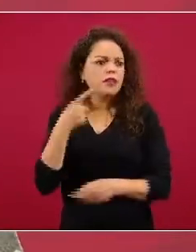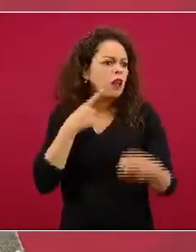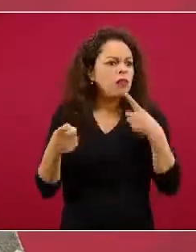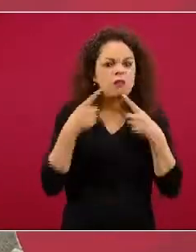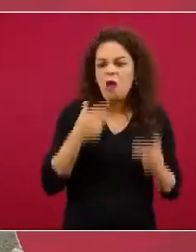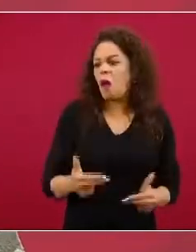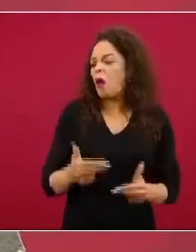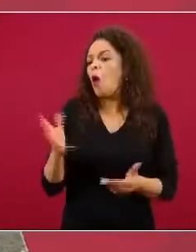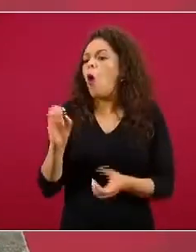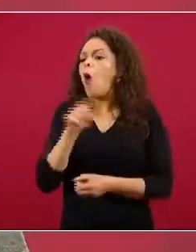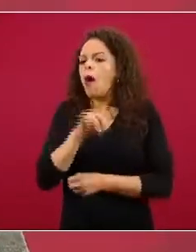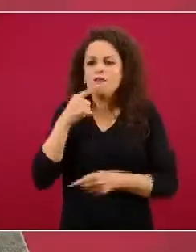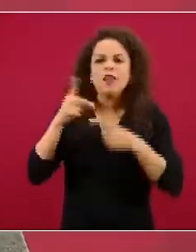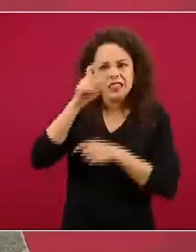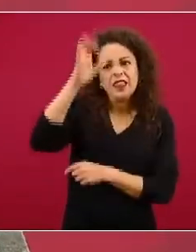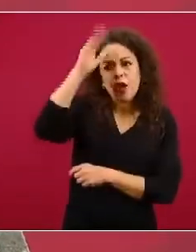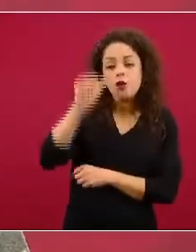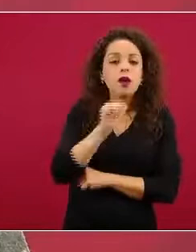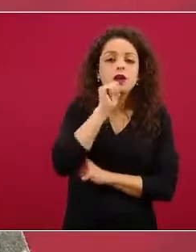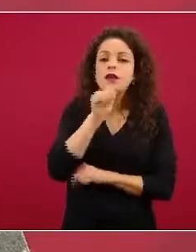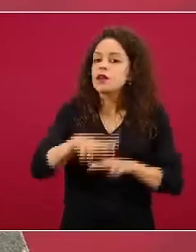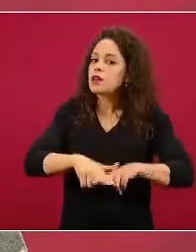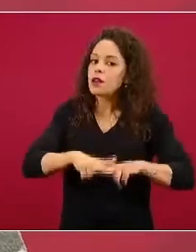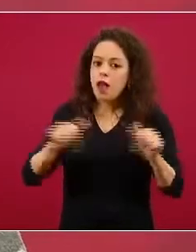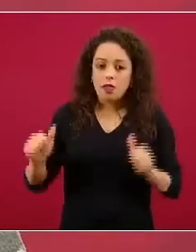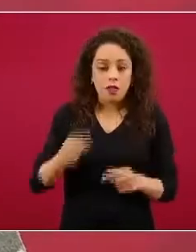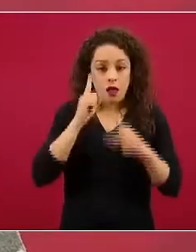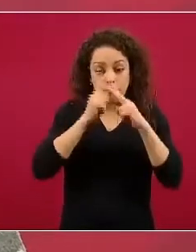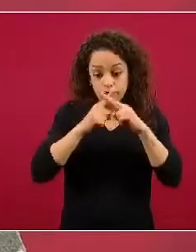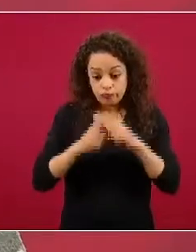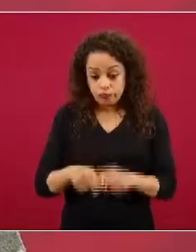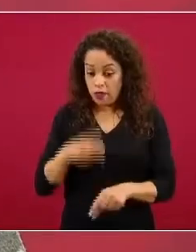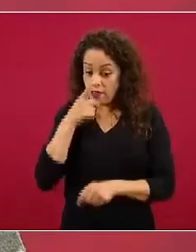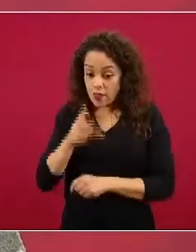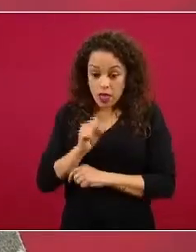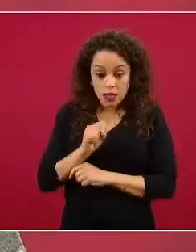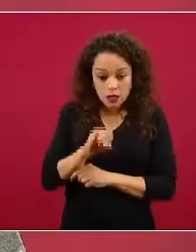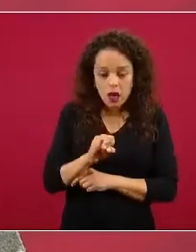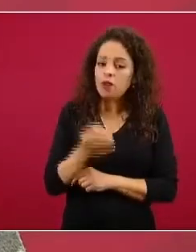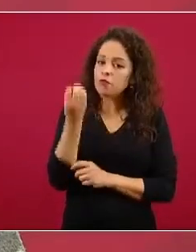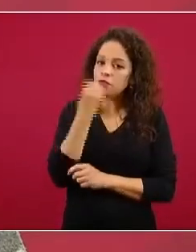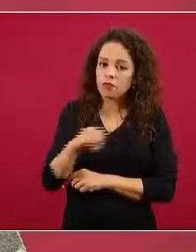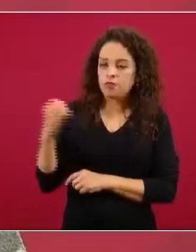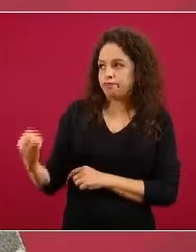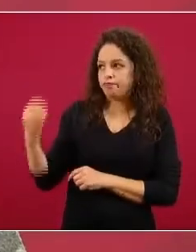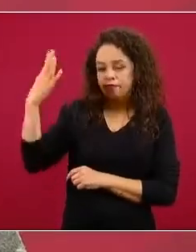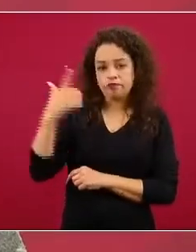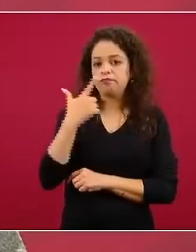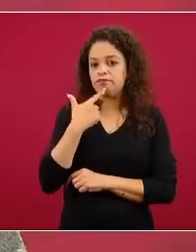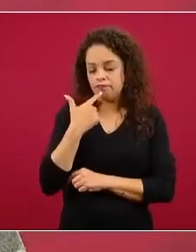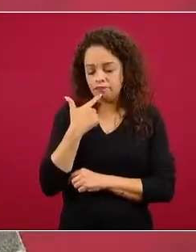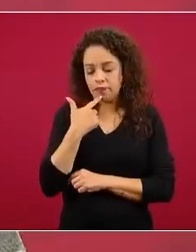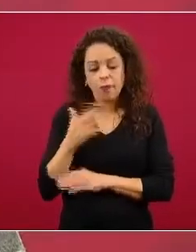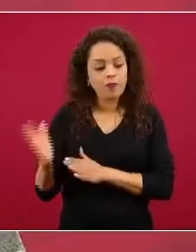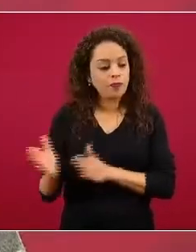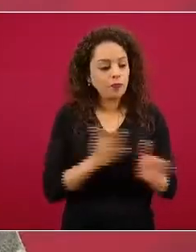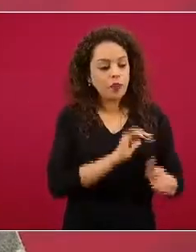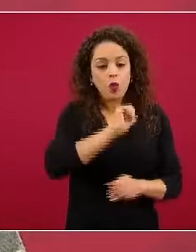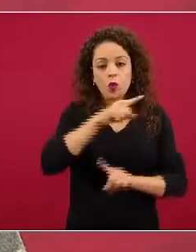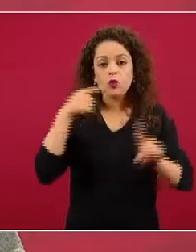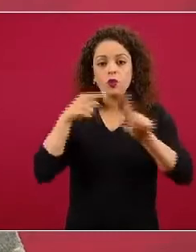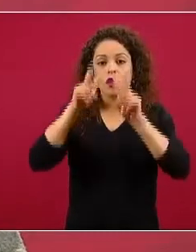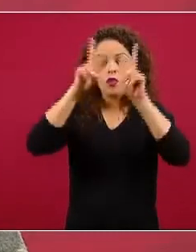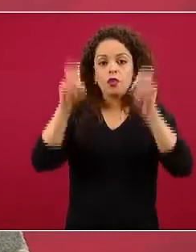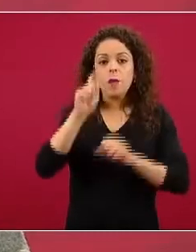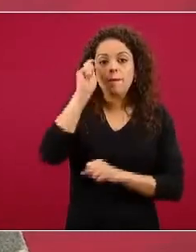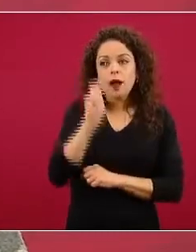o negociación. Claro. Ahora, respecto a este tema de la Basílica, la doctora Claudia Sheinbaum, por